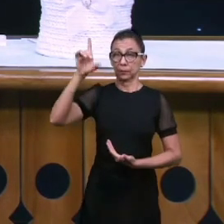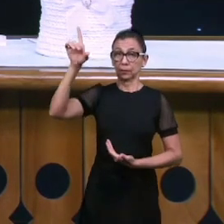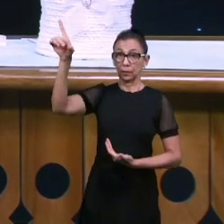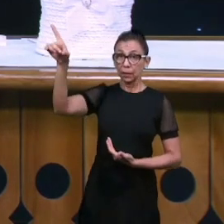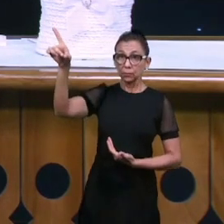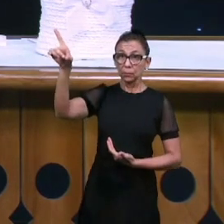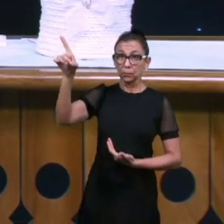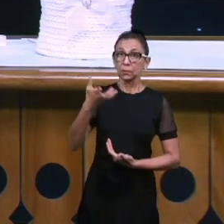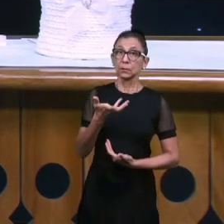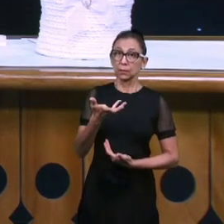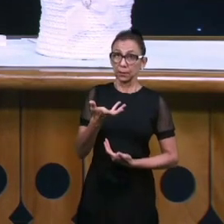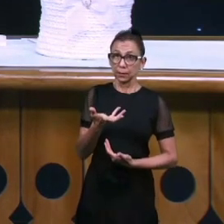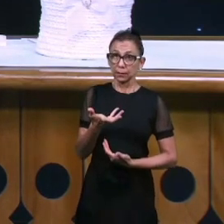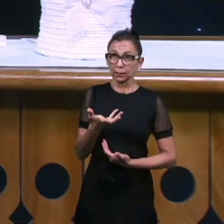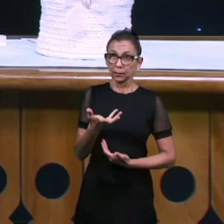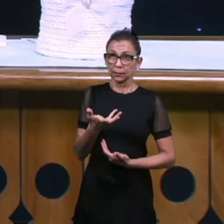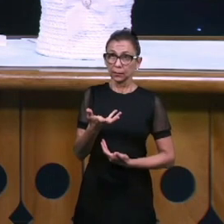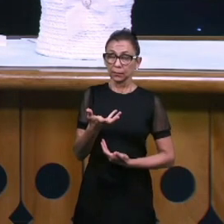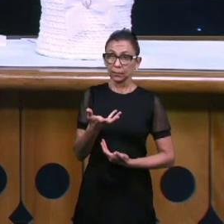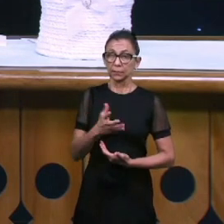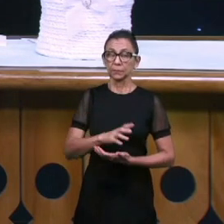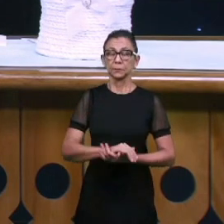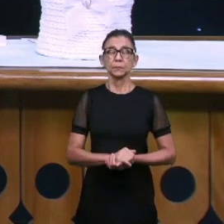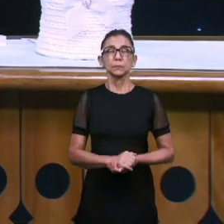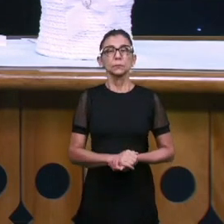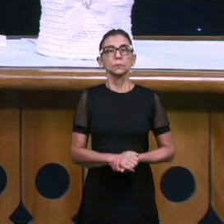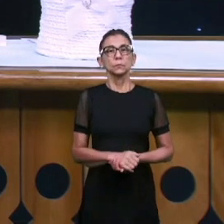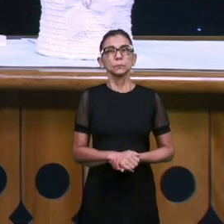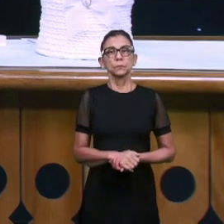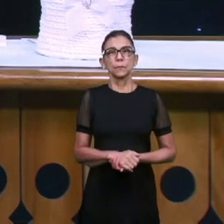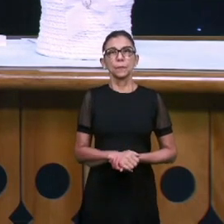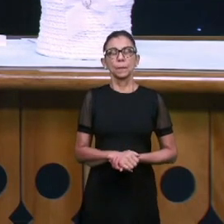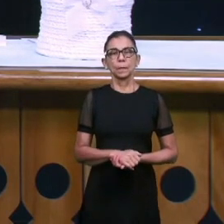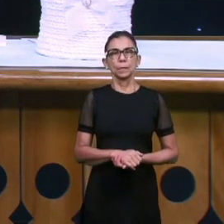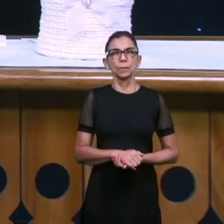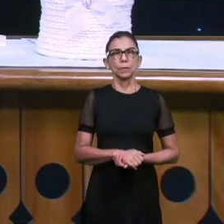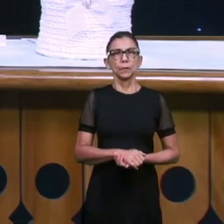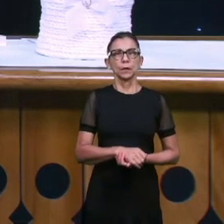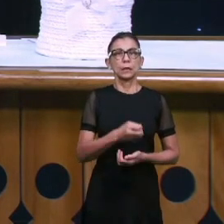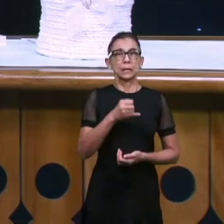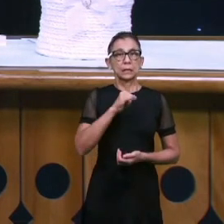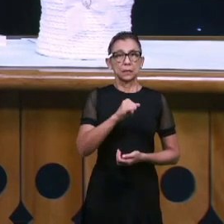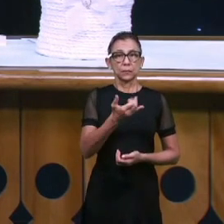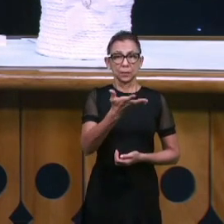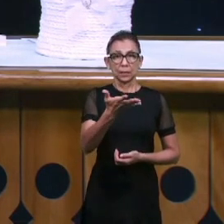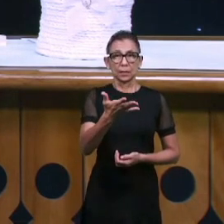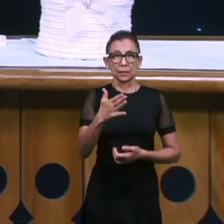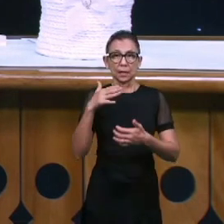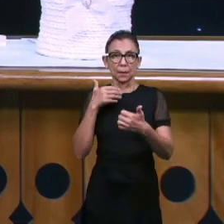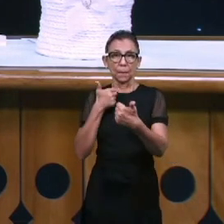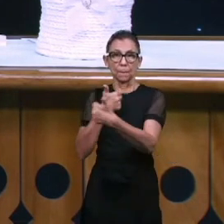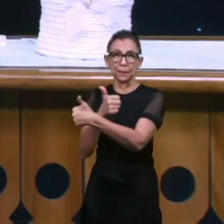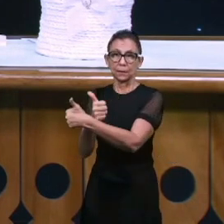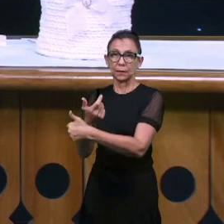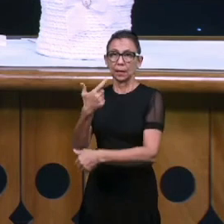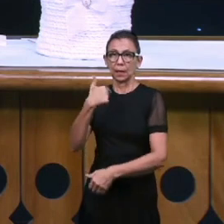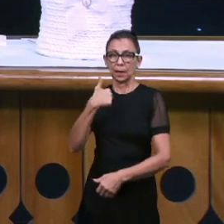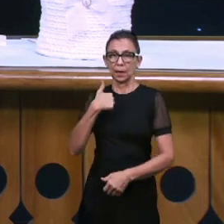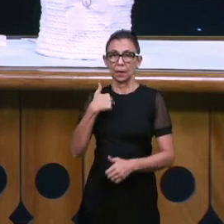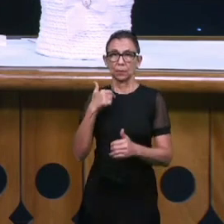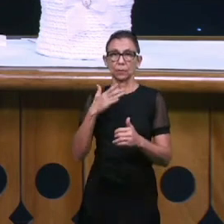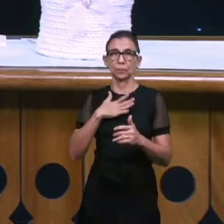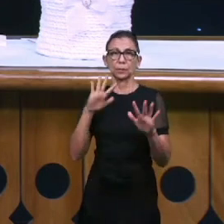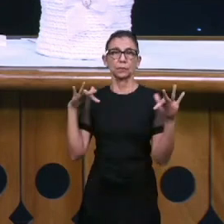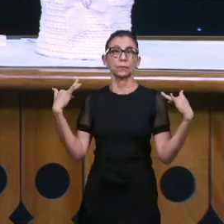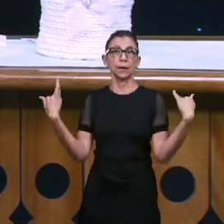como ustedes quieran. Quien quiera puede seguirme, porque yo y mi casa serviremos a Jehová.